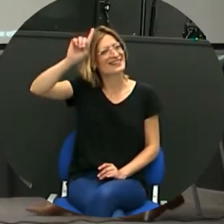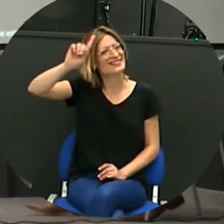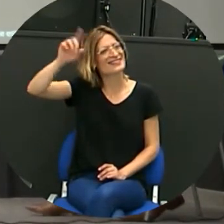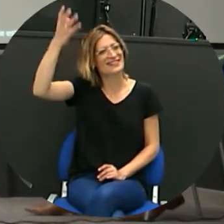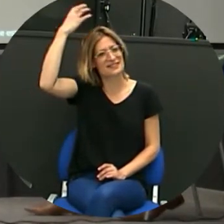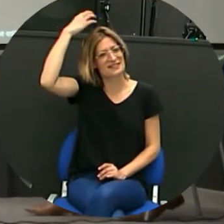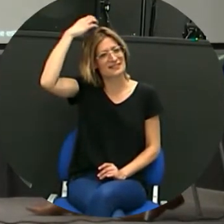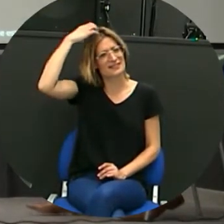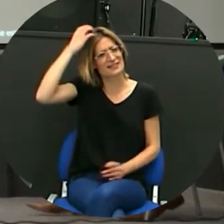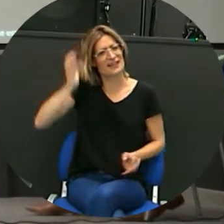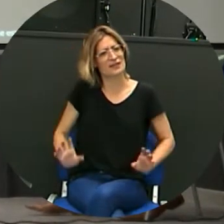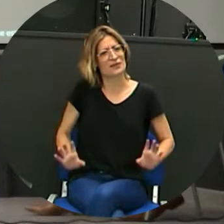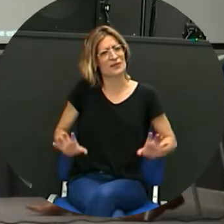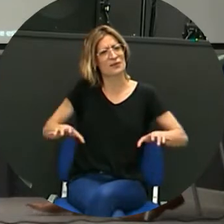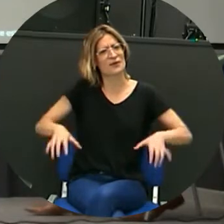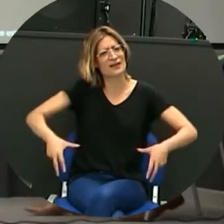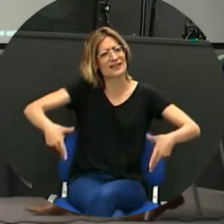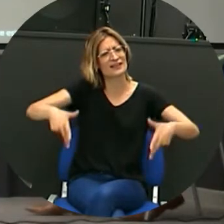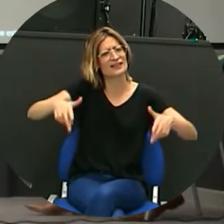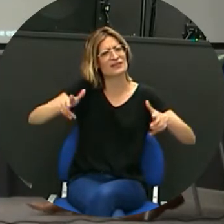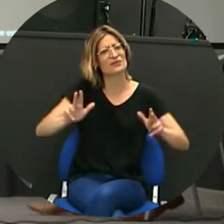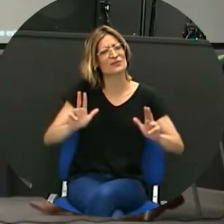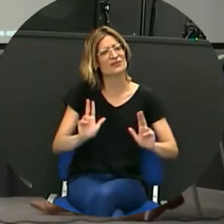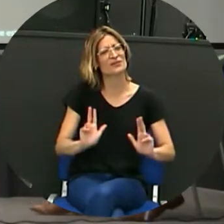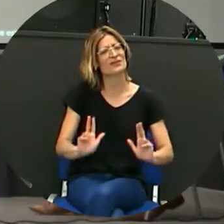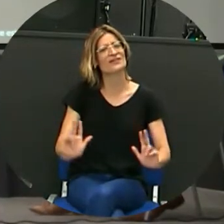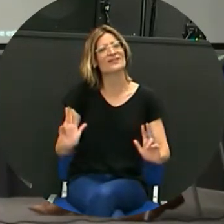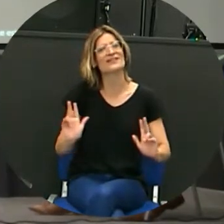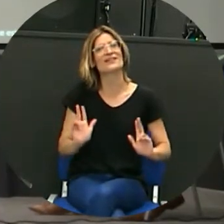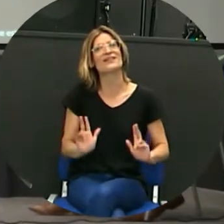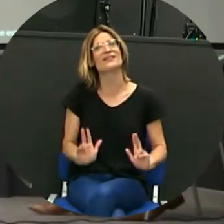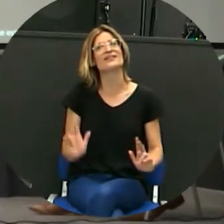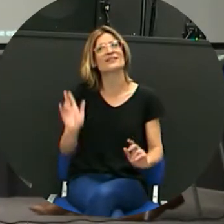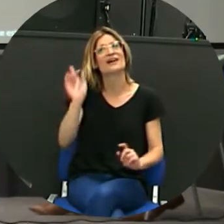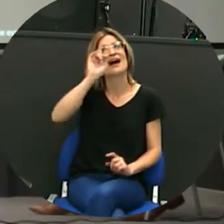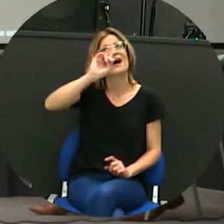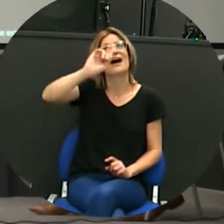Al que está sentado en el trono,